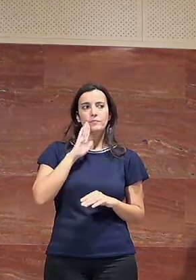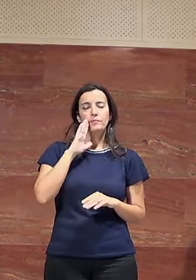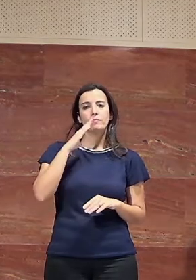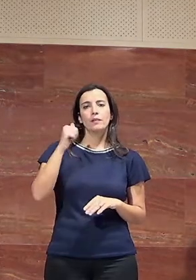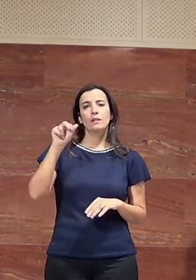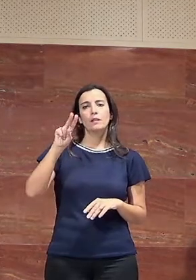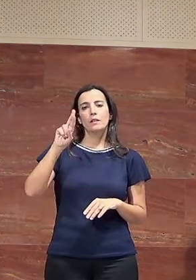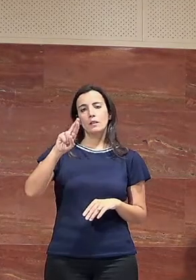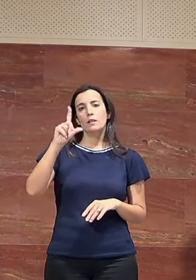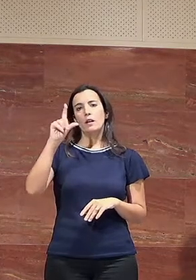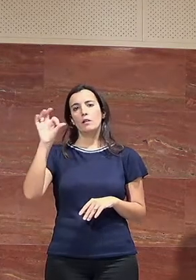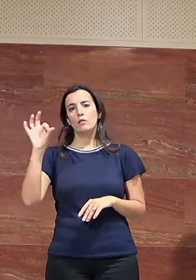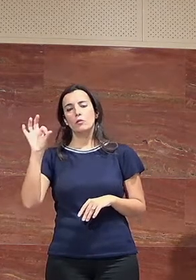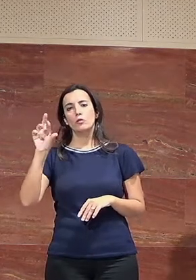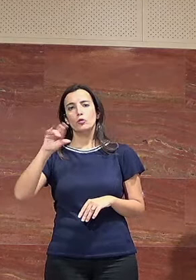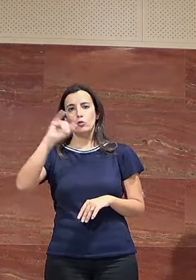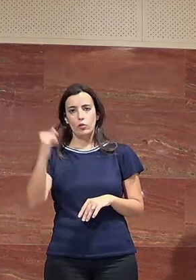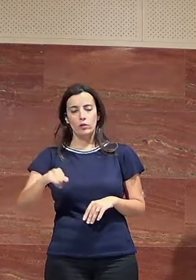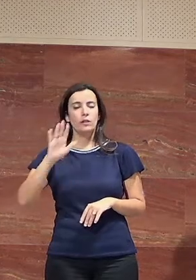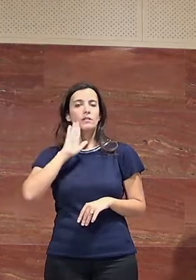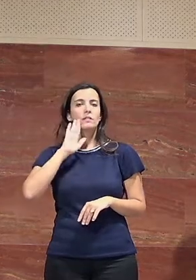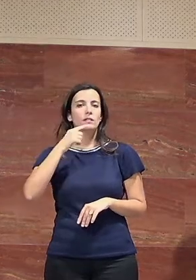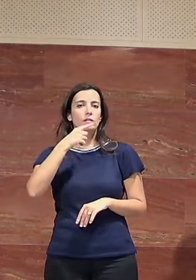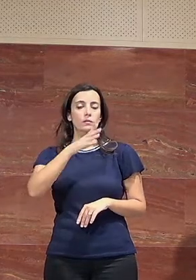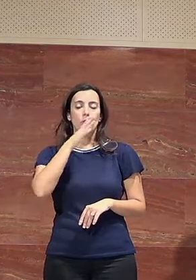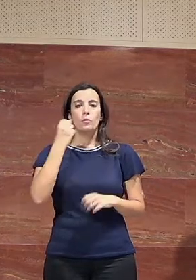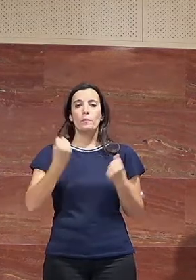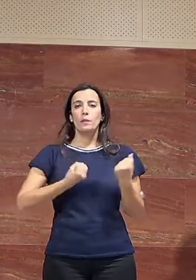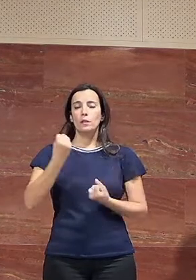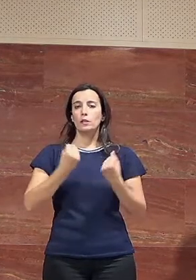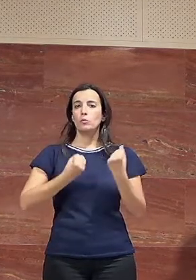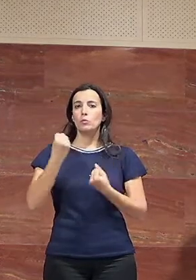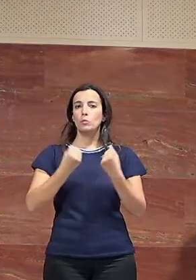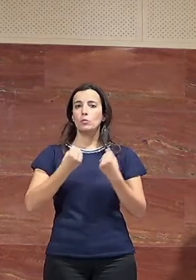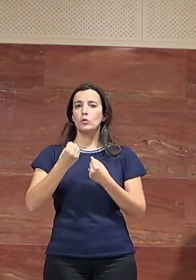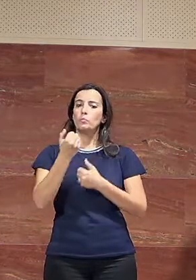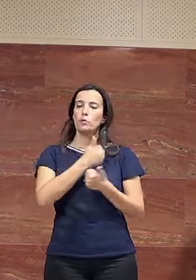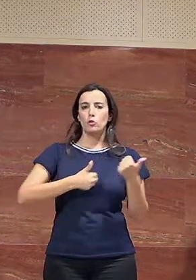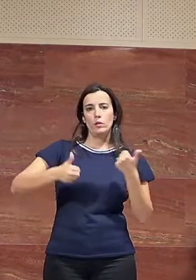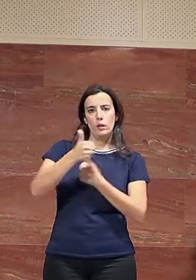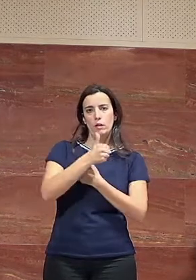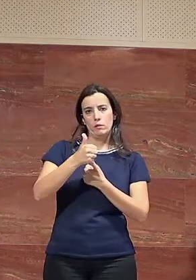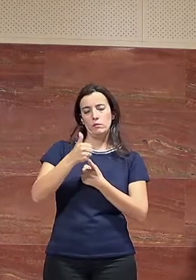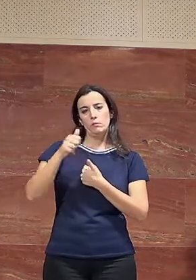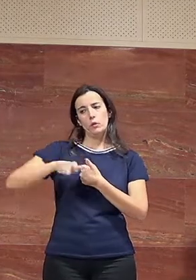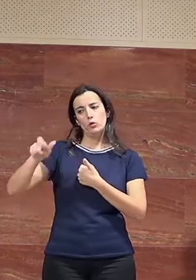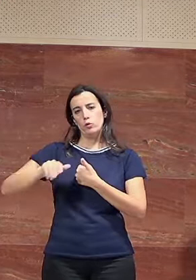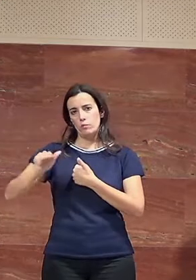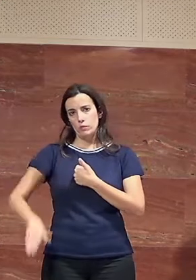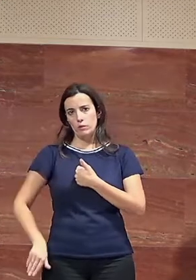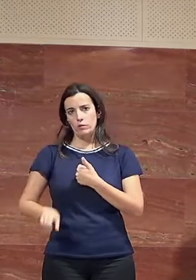Carlos Rodríguez con el tema de que los vehículos tienen prioridad sobre las personas. Y creo que sería